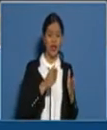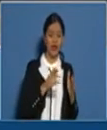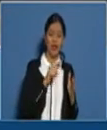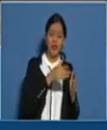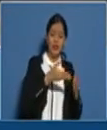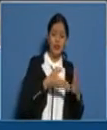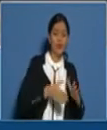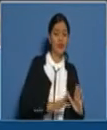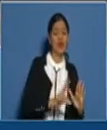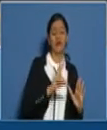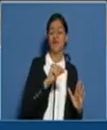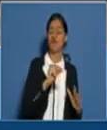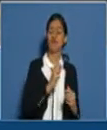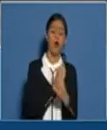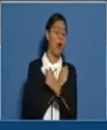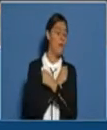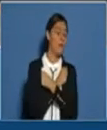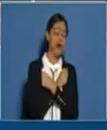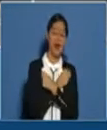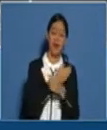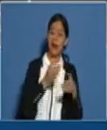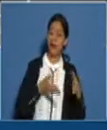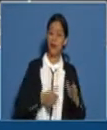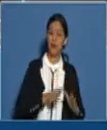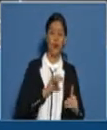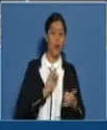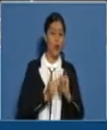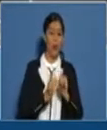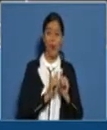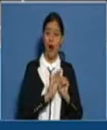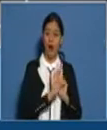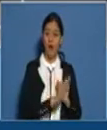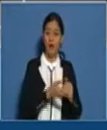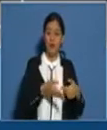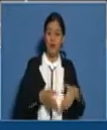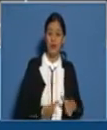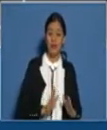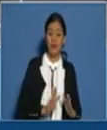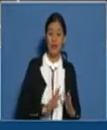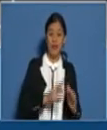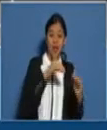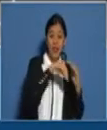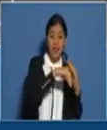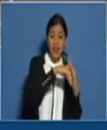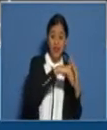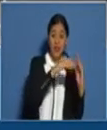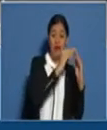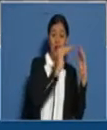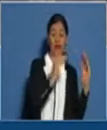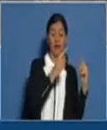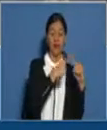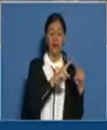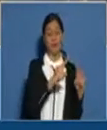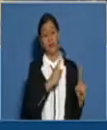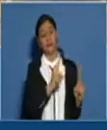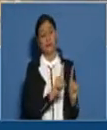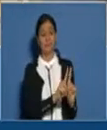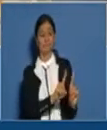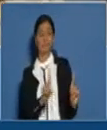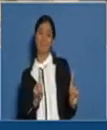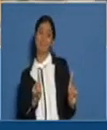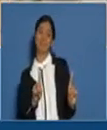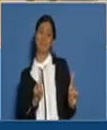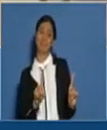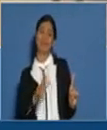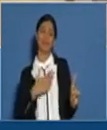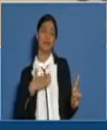los abrazan, no juegan con ellos, no, o sea, están allí, pero como no estar también, porque uno piensa pues